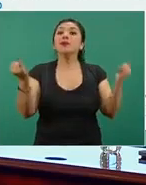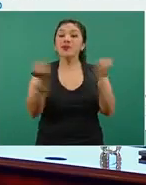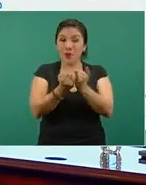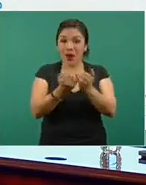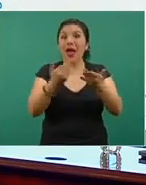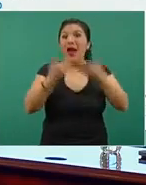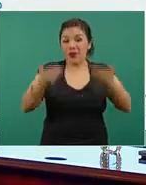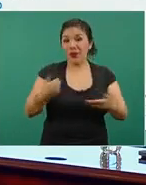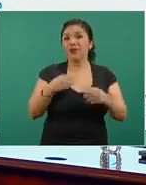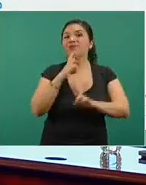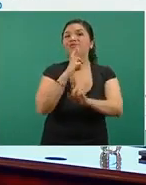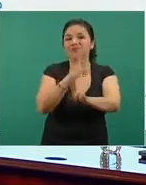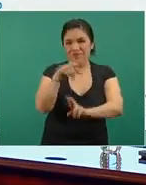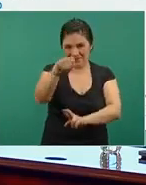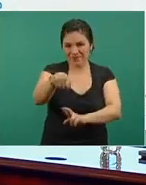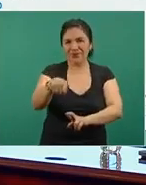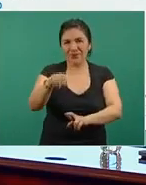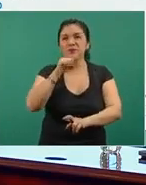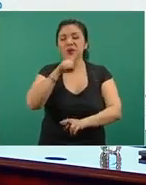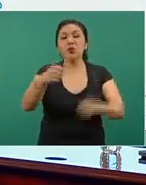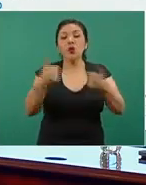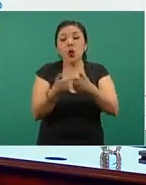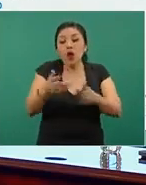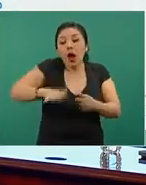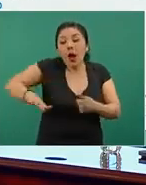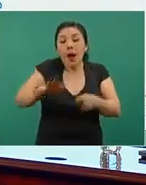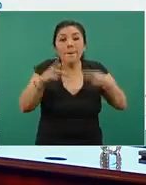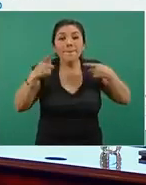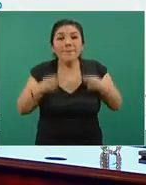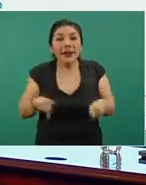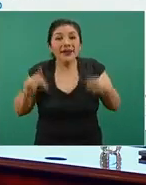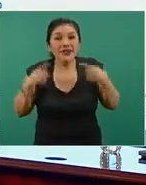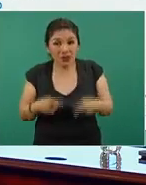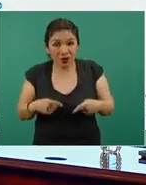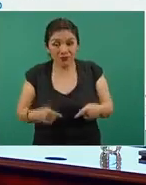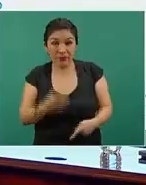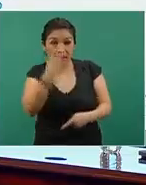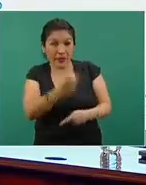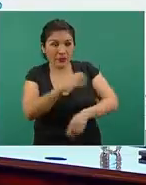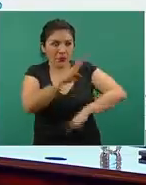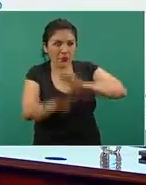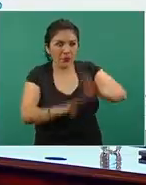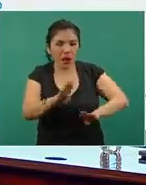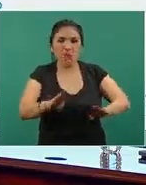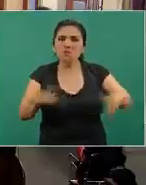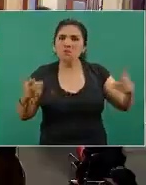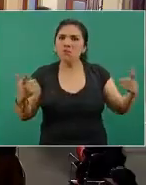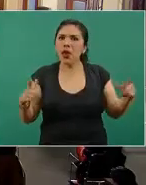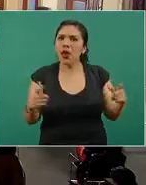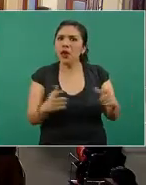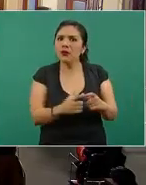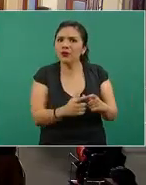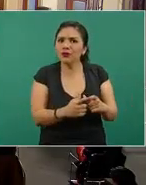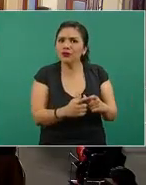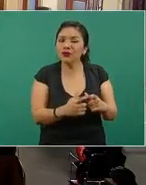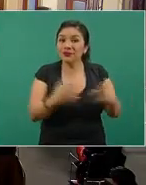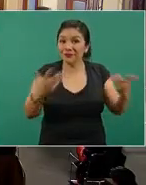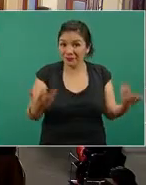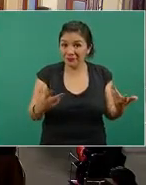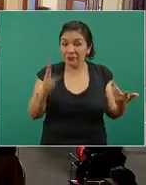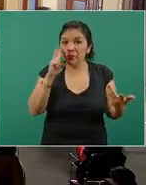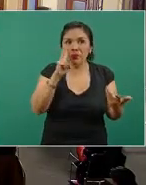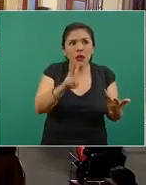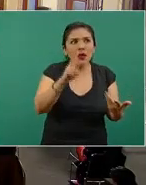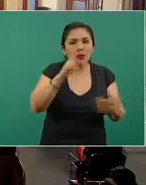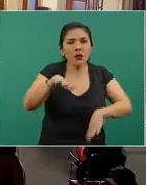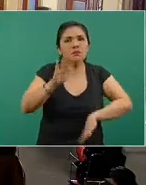es lo que ahorita voy a responder, por parte de la población. La letalidad fue bajando. Cuando empezamos con un